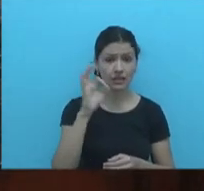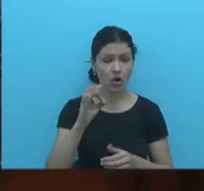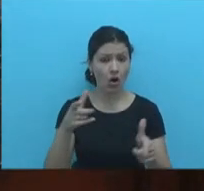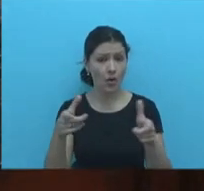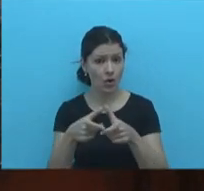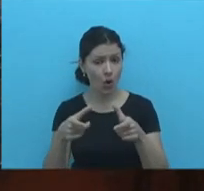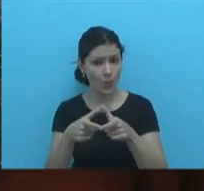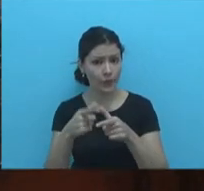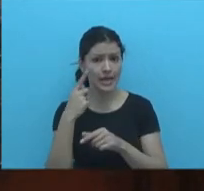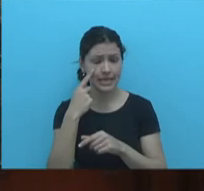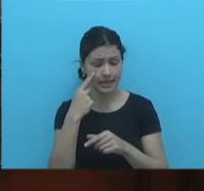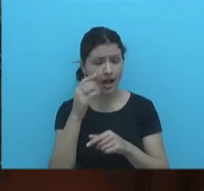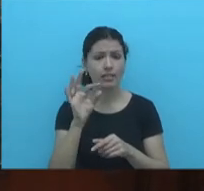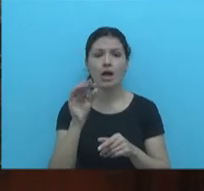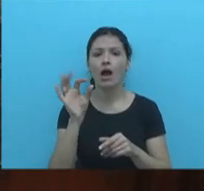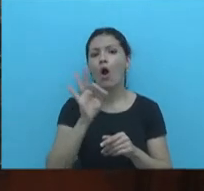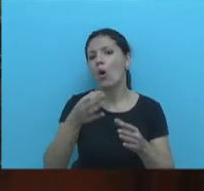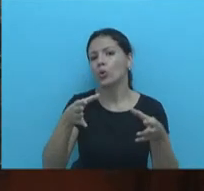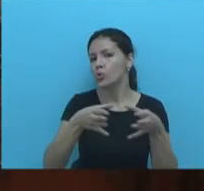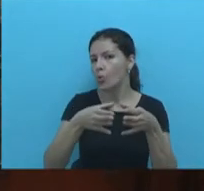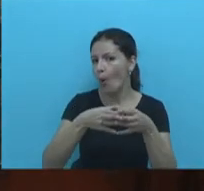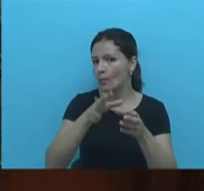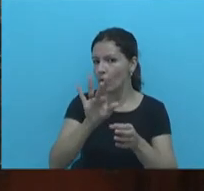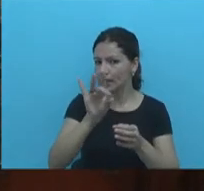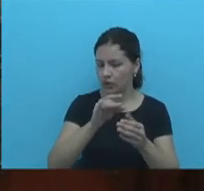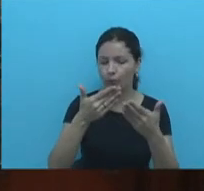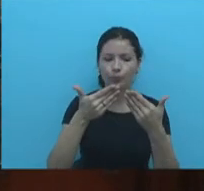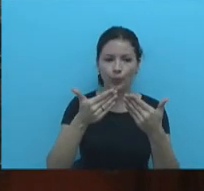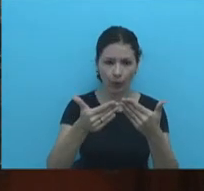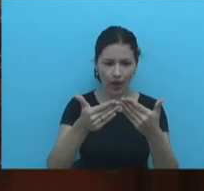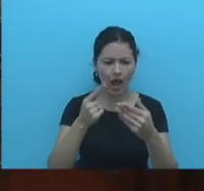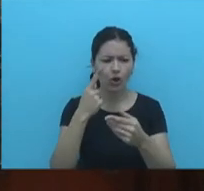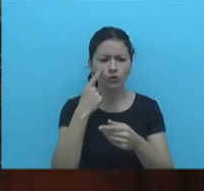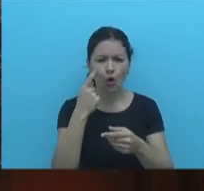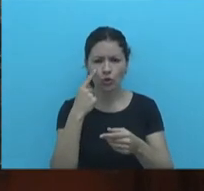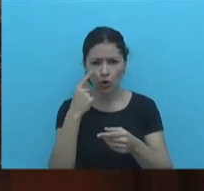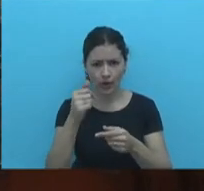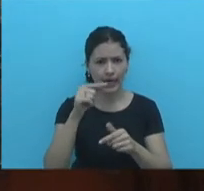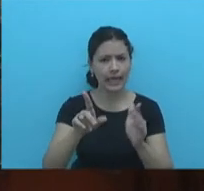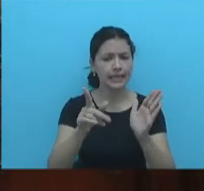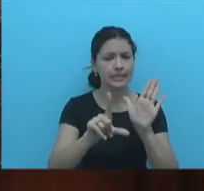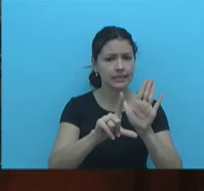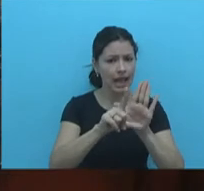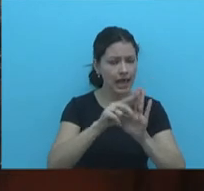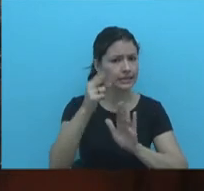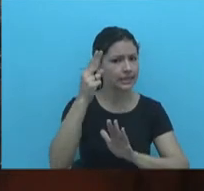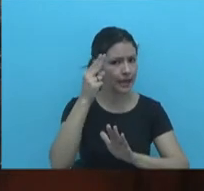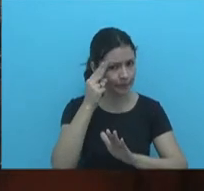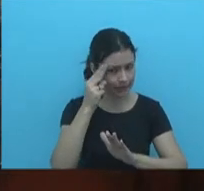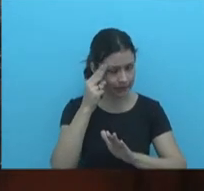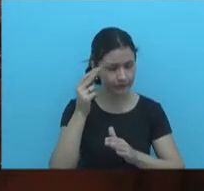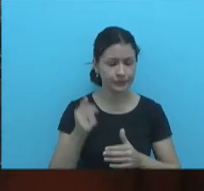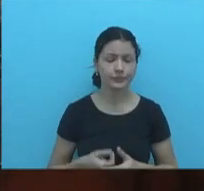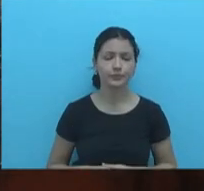que estos designen, a los efectos de controlar el cumplimiento efectivo de la medida. Las personas antes mencionadas